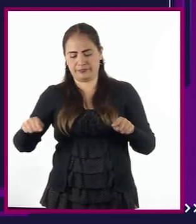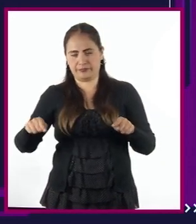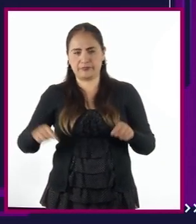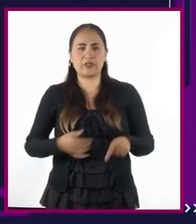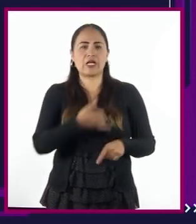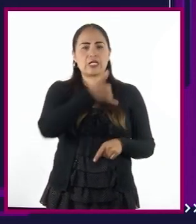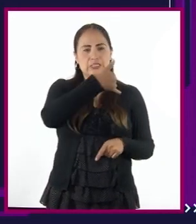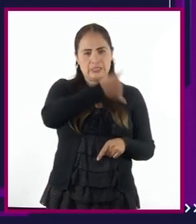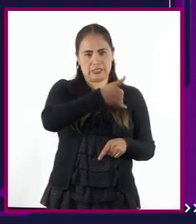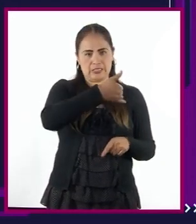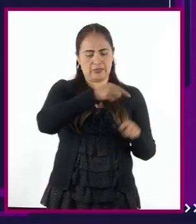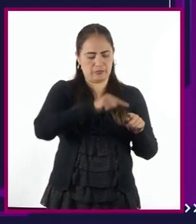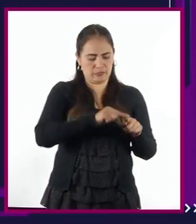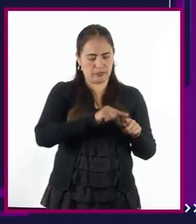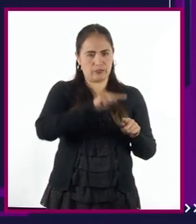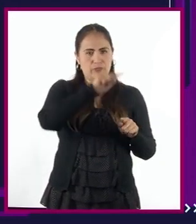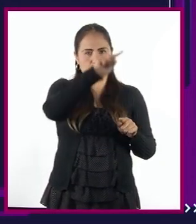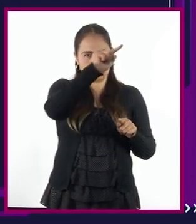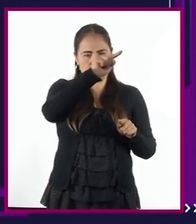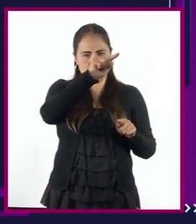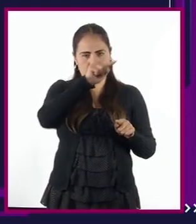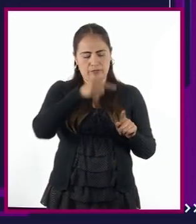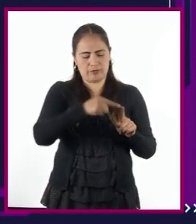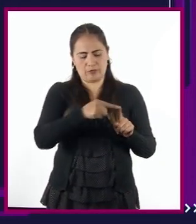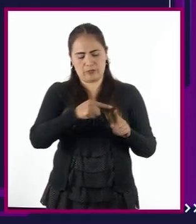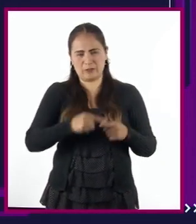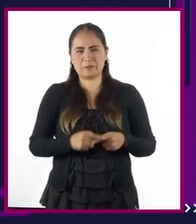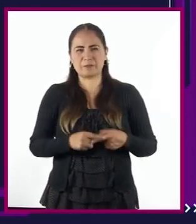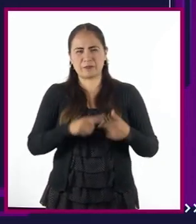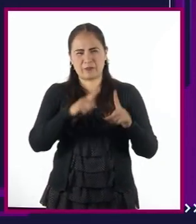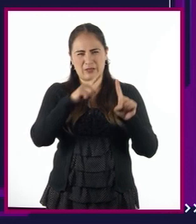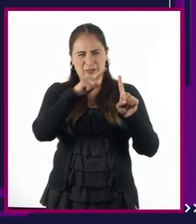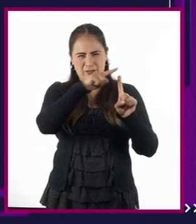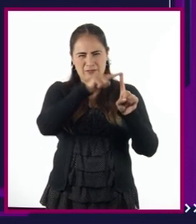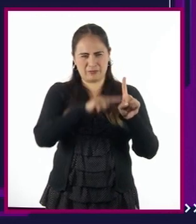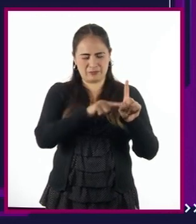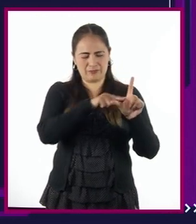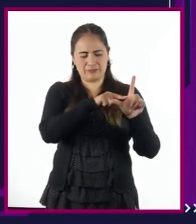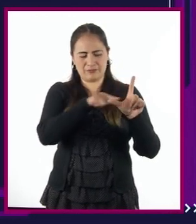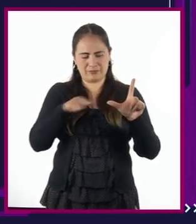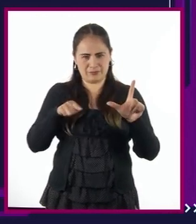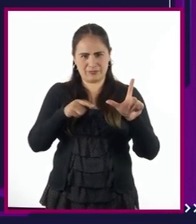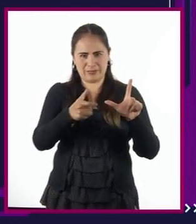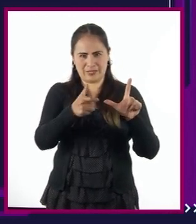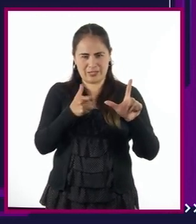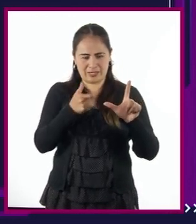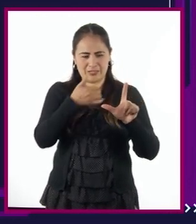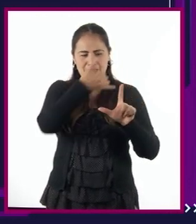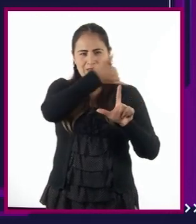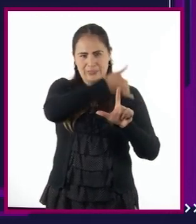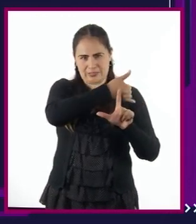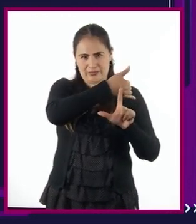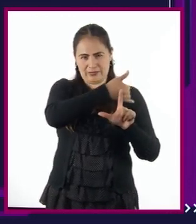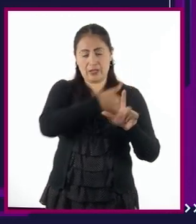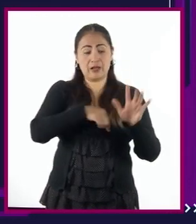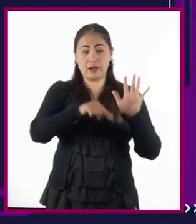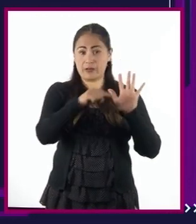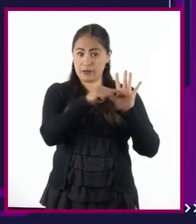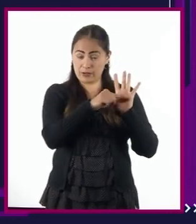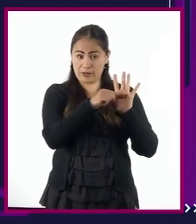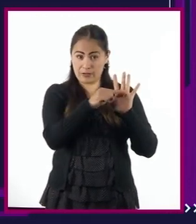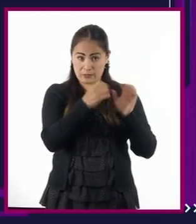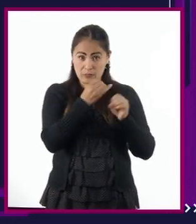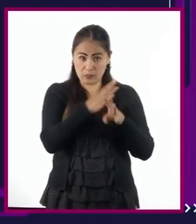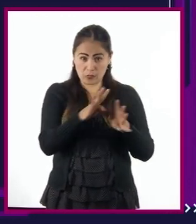las ordenadas con líneas perpendiculares. En este caso no hay datos negativos, así